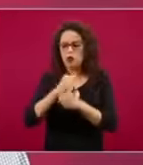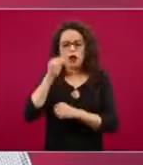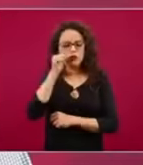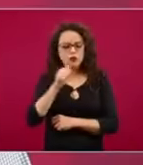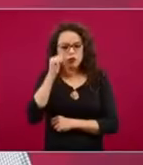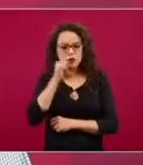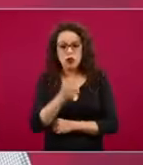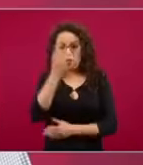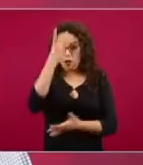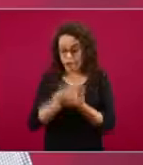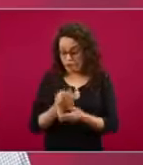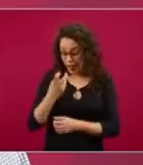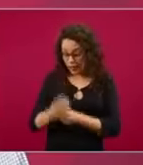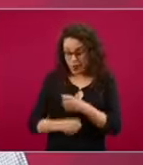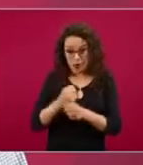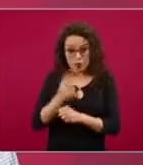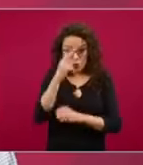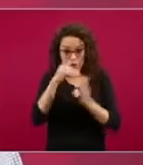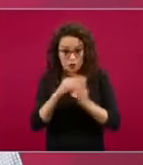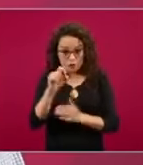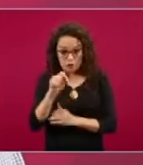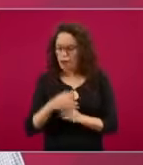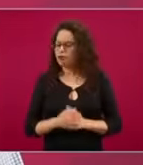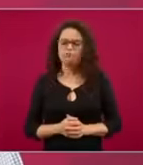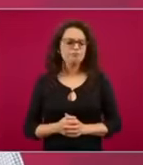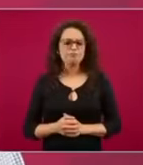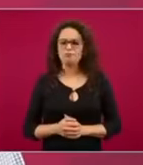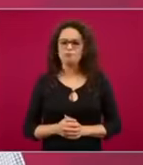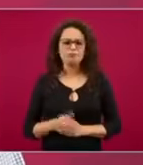del 2020, esto es algo que se vive de manera